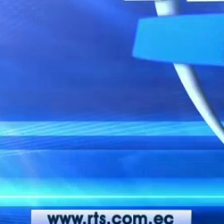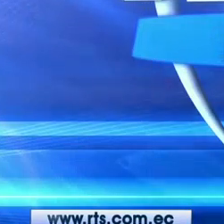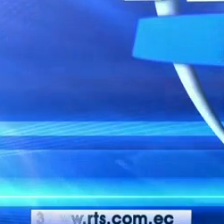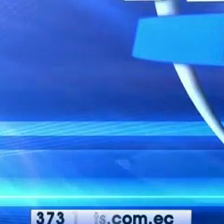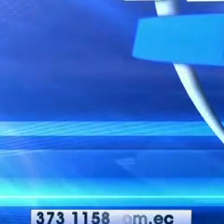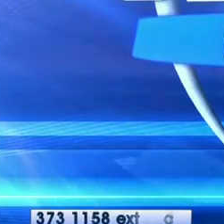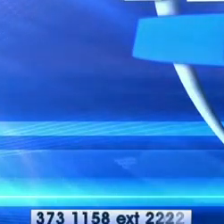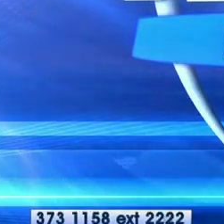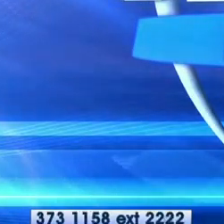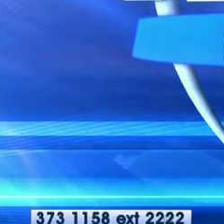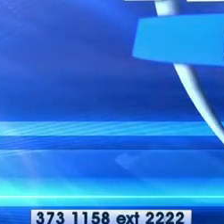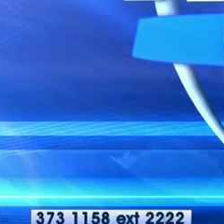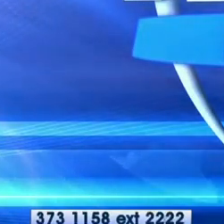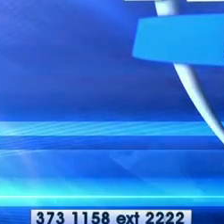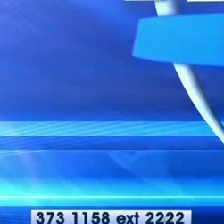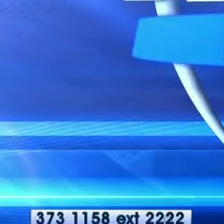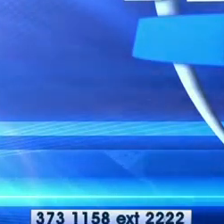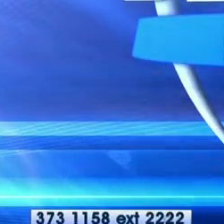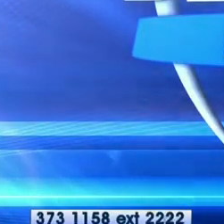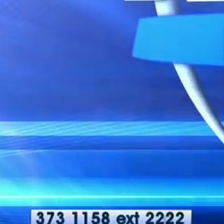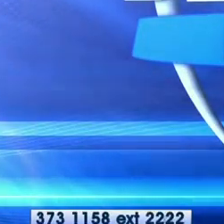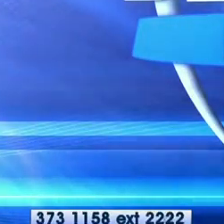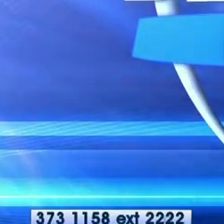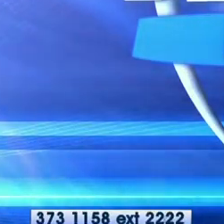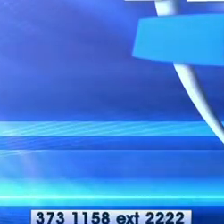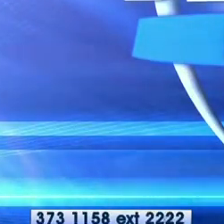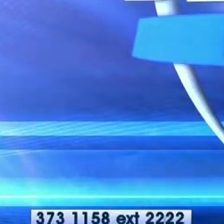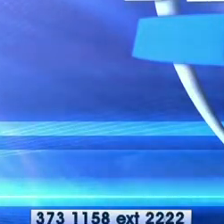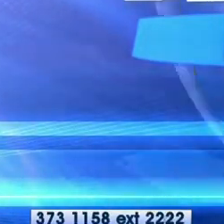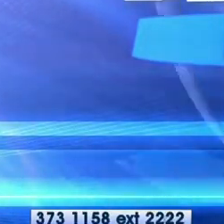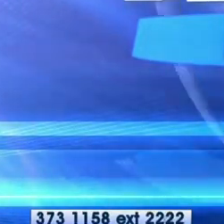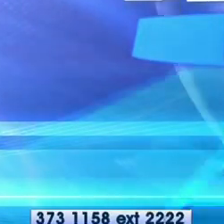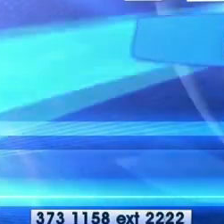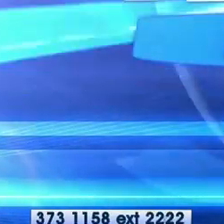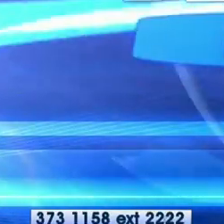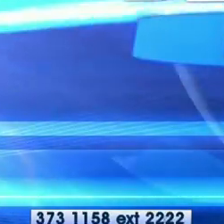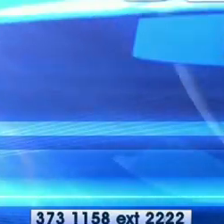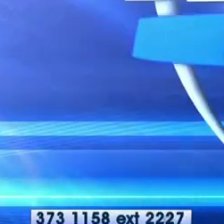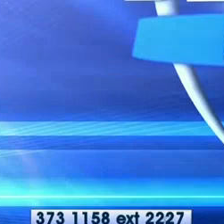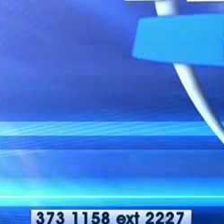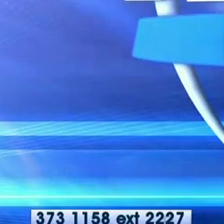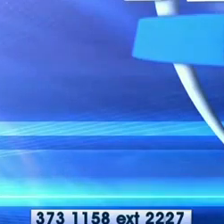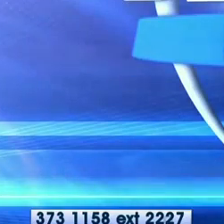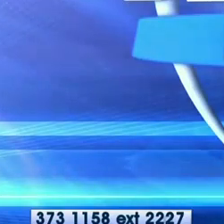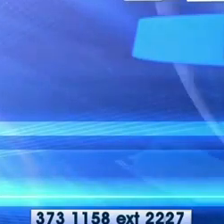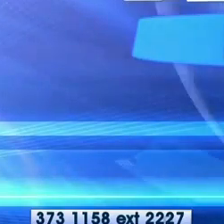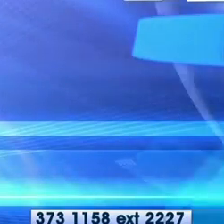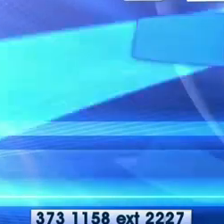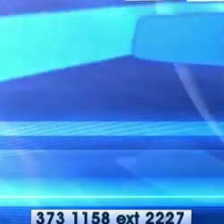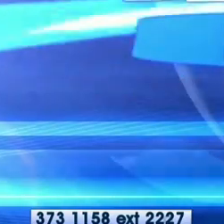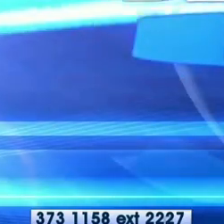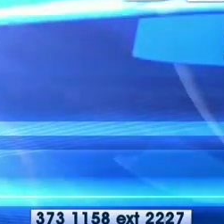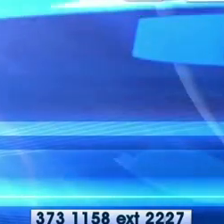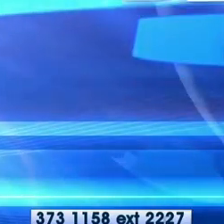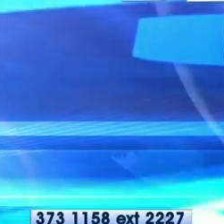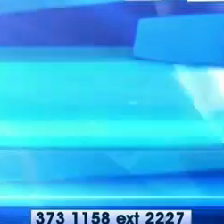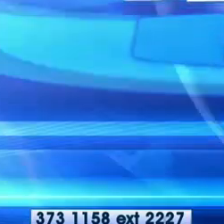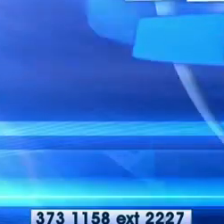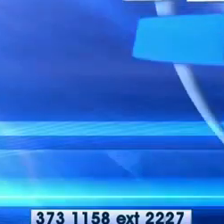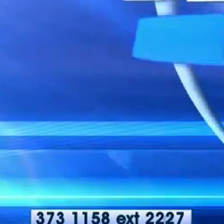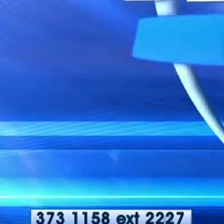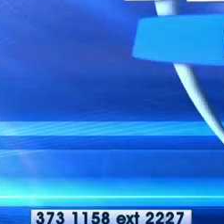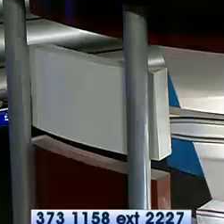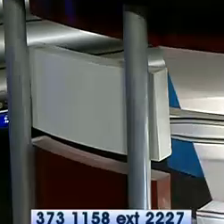La noticia siempre en la comunidad. En la mañana siempre en la comunidad.